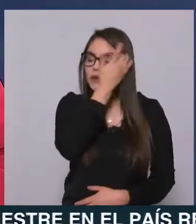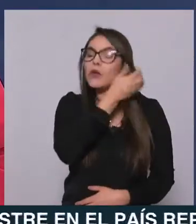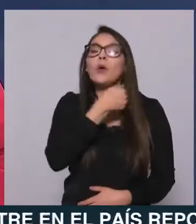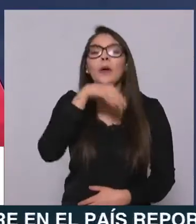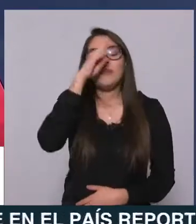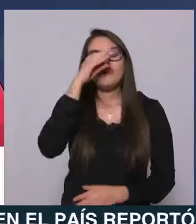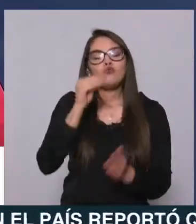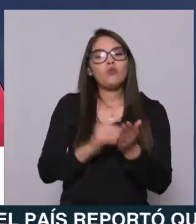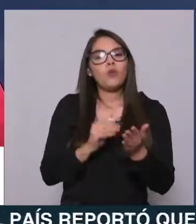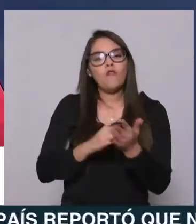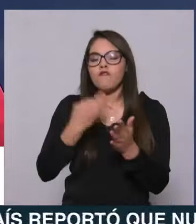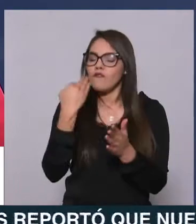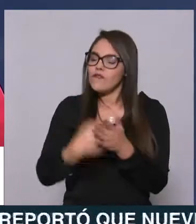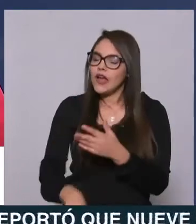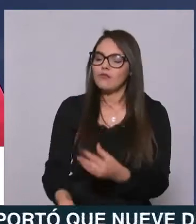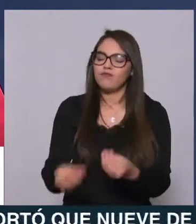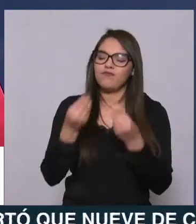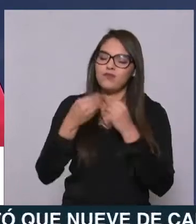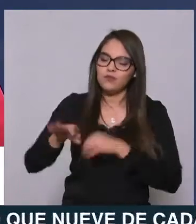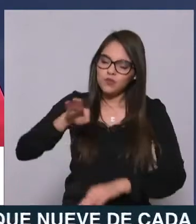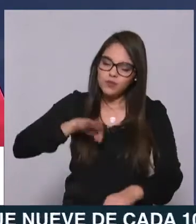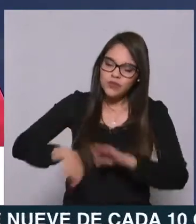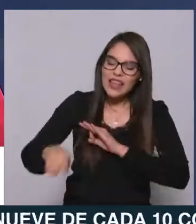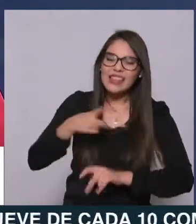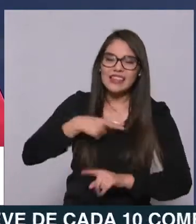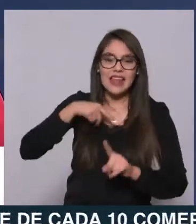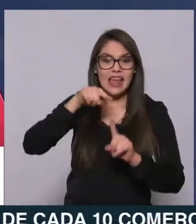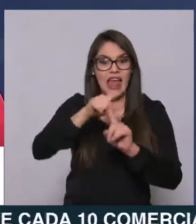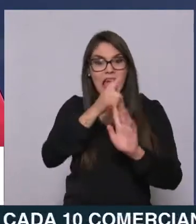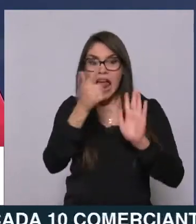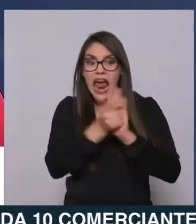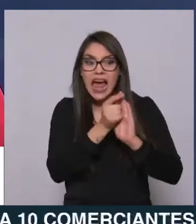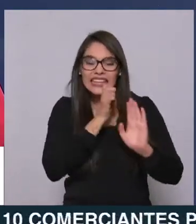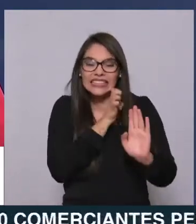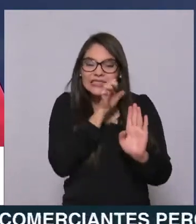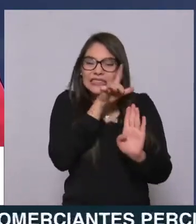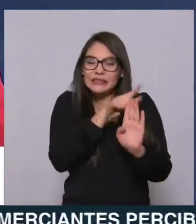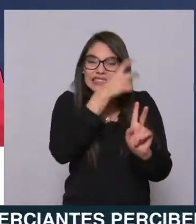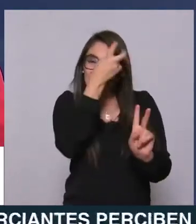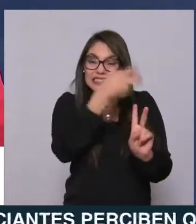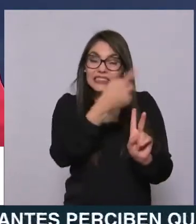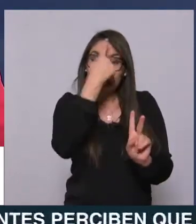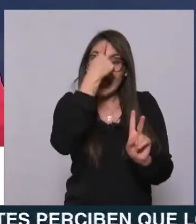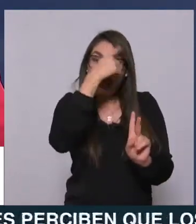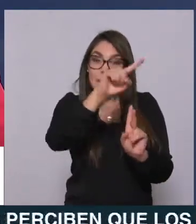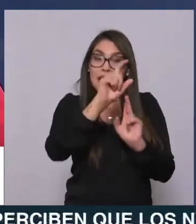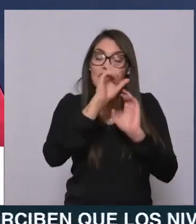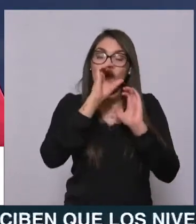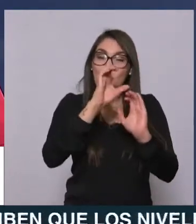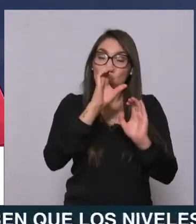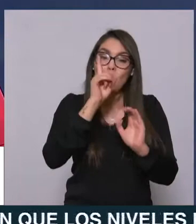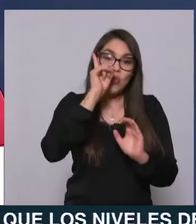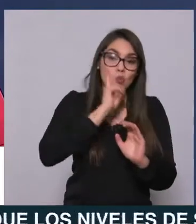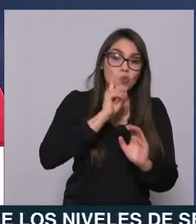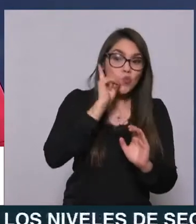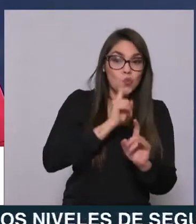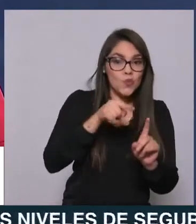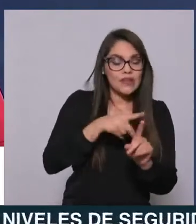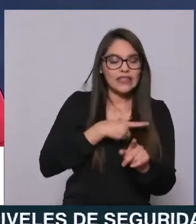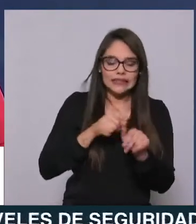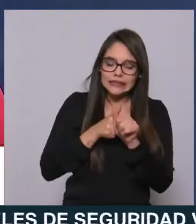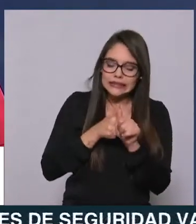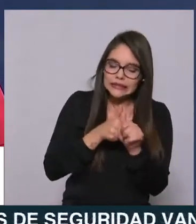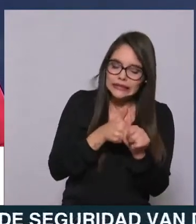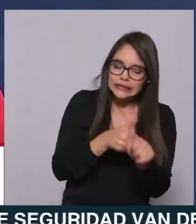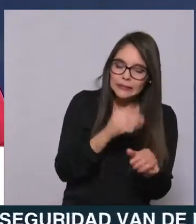hacer. Necesitamos darle seguimiento a políticas muy concretas de atención y erradicación de la violencia contra las mujeres.